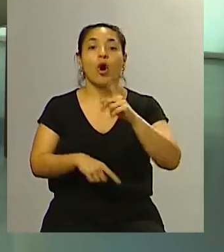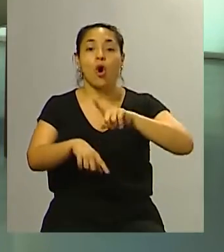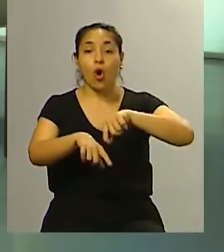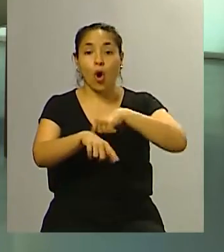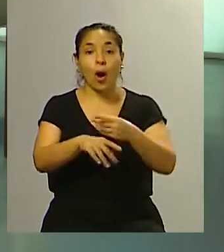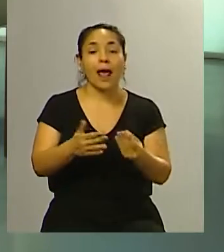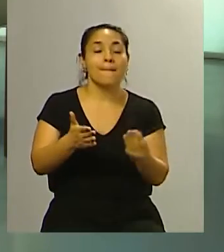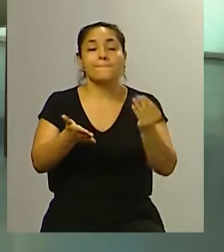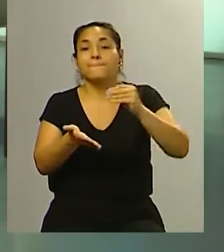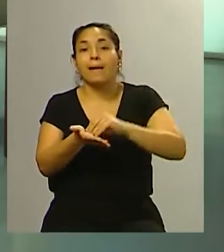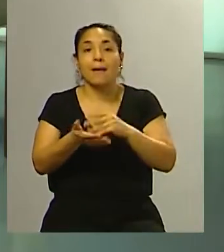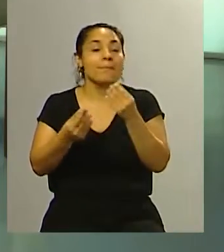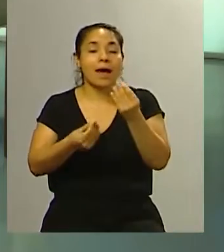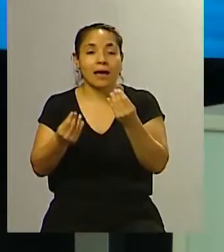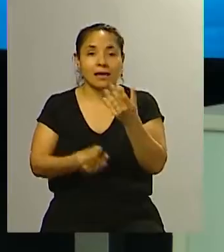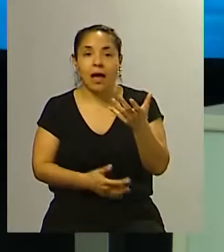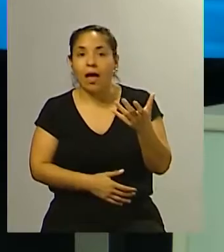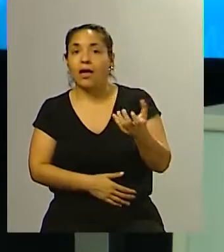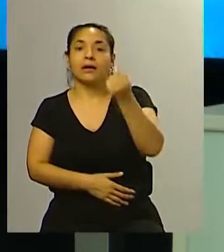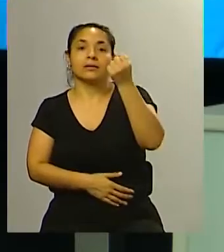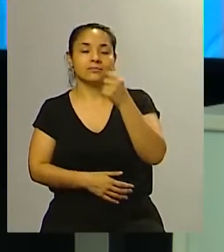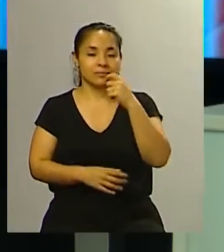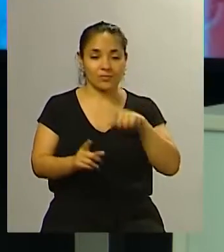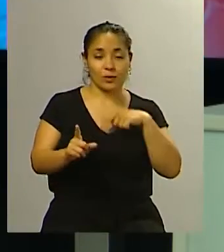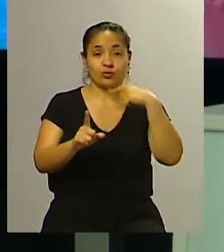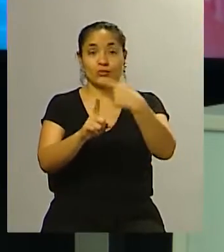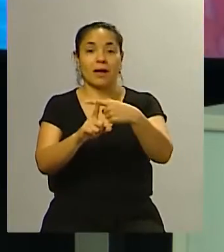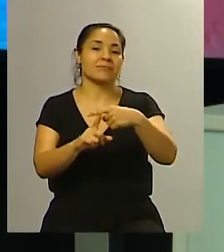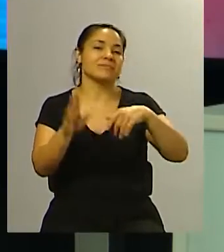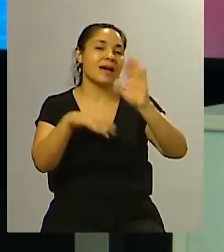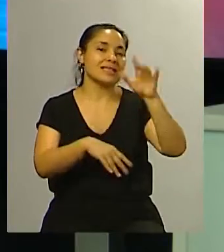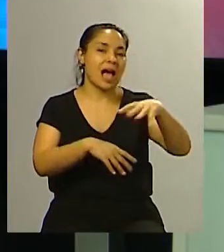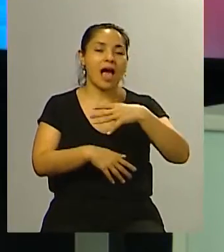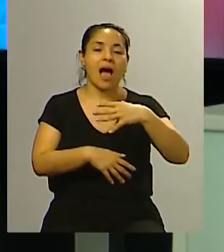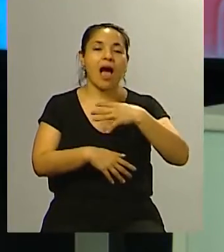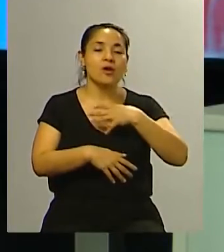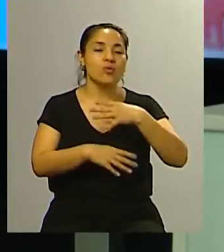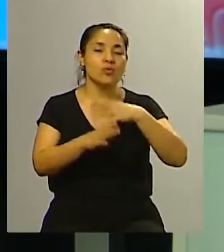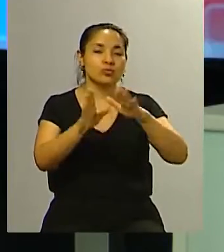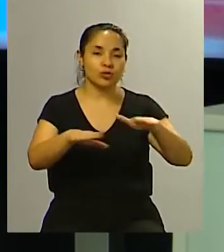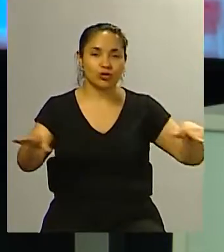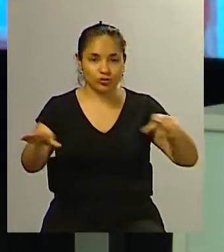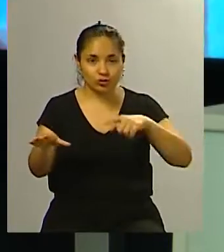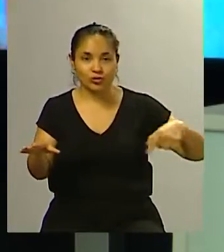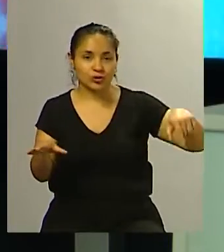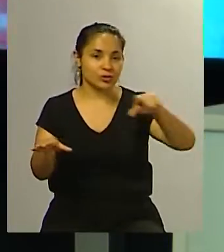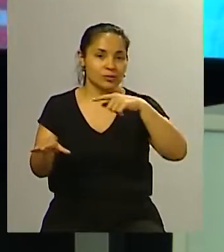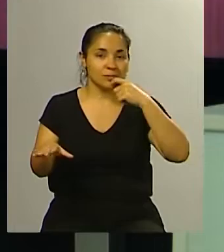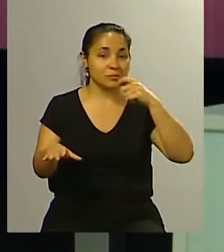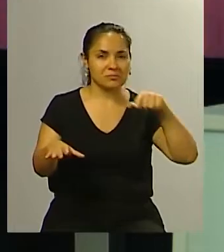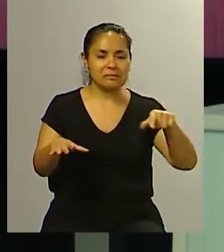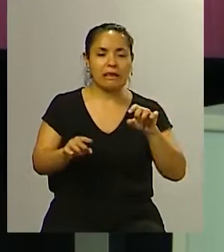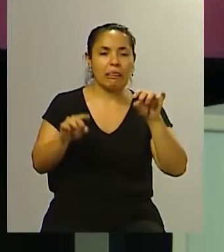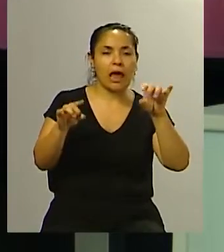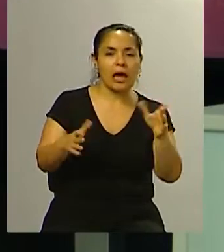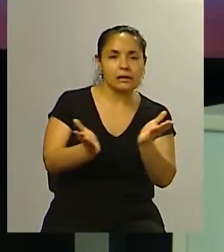para recuperar, sobre todo sumarlas en los casos específicos también se habló mucho de aquellos que tenían las trayectorias débiles, de